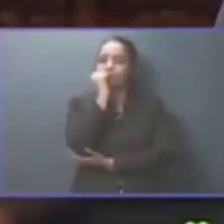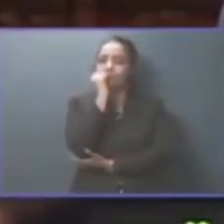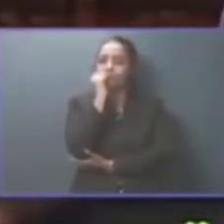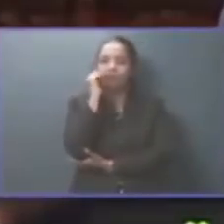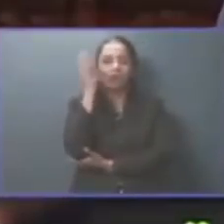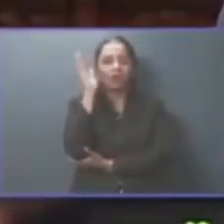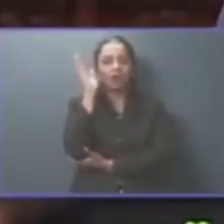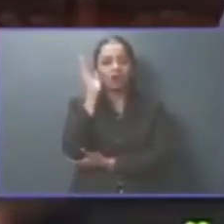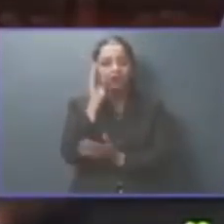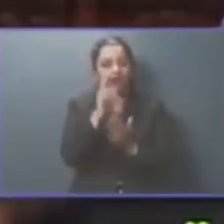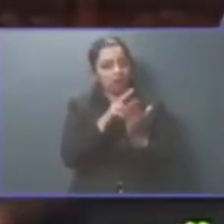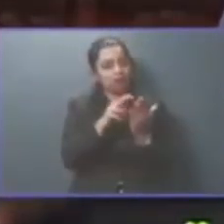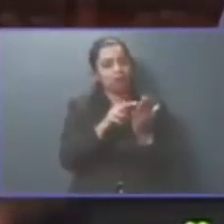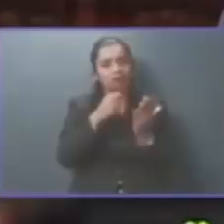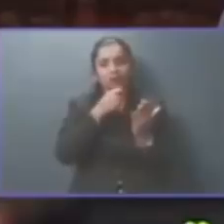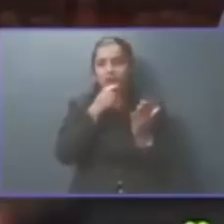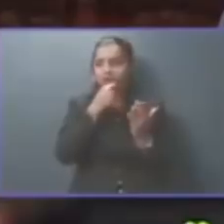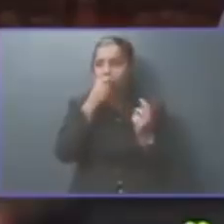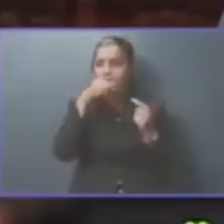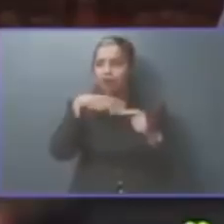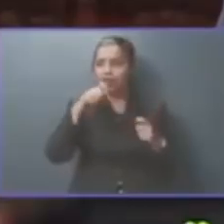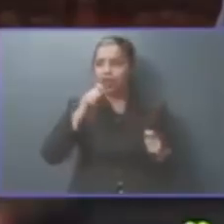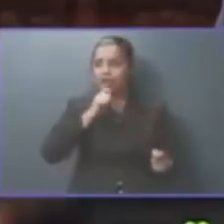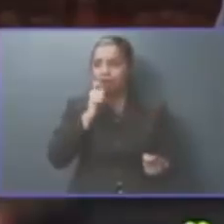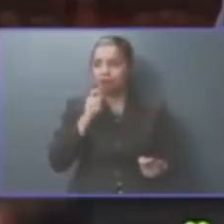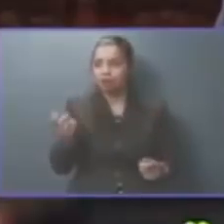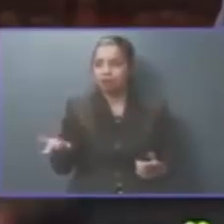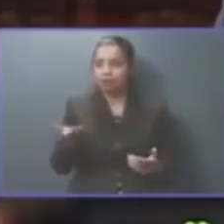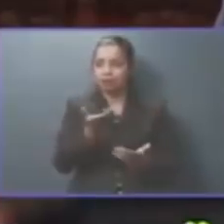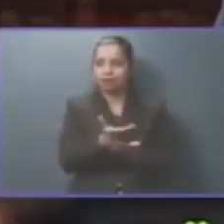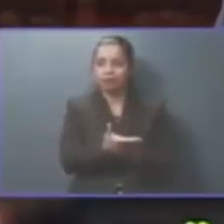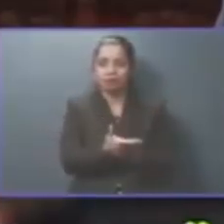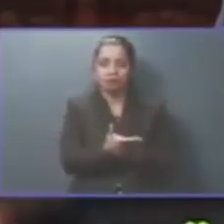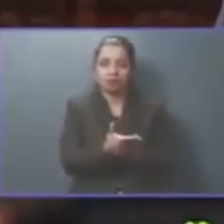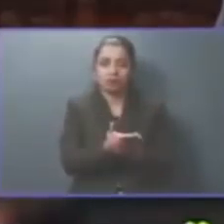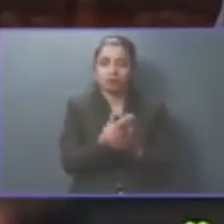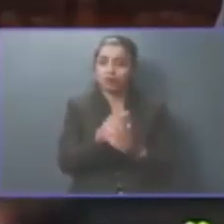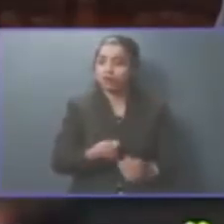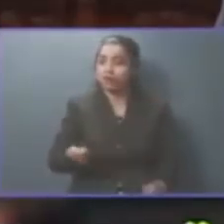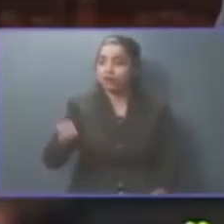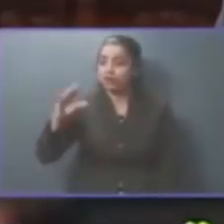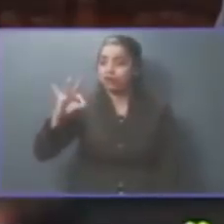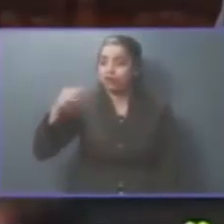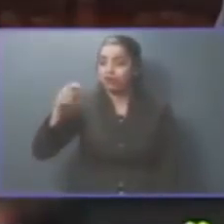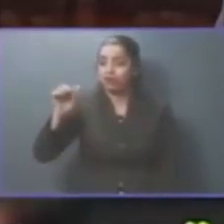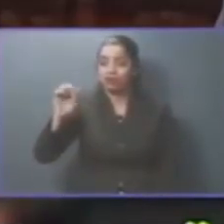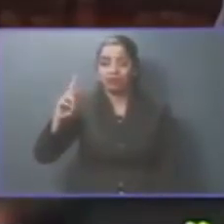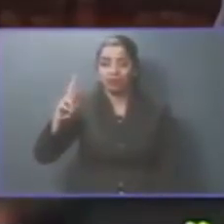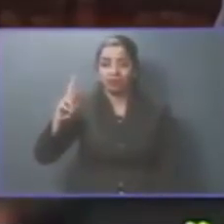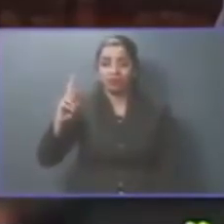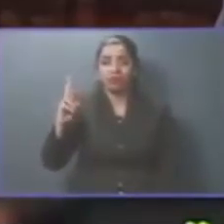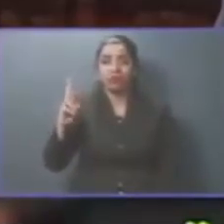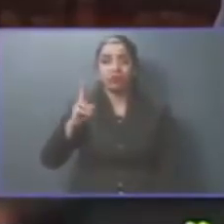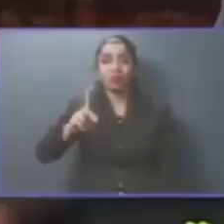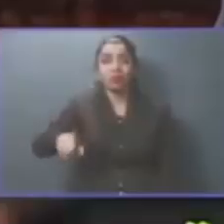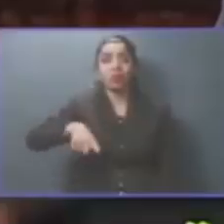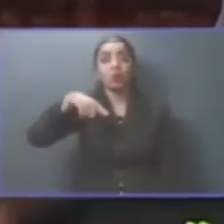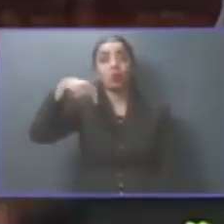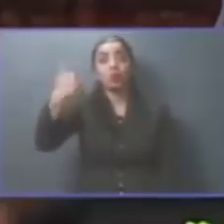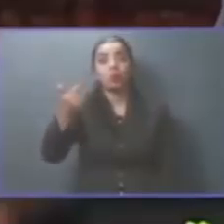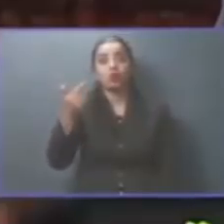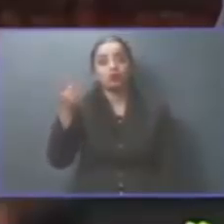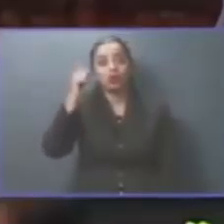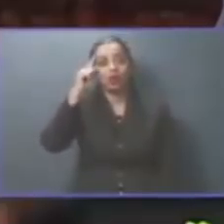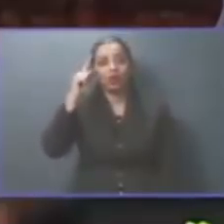mismo tiempo que leía la noticia que hoy están presentando la Fiscalía General de la República, otra